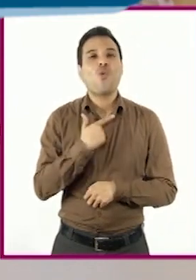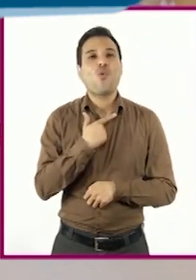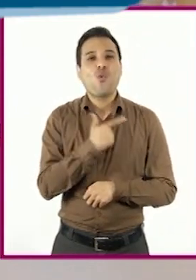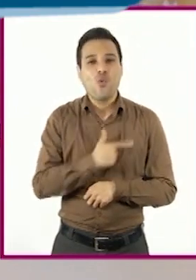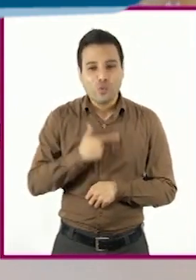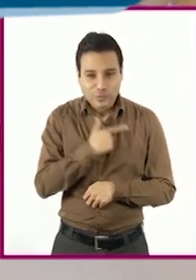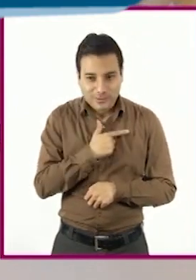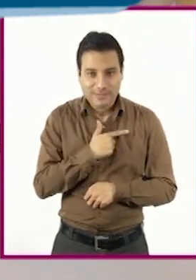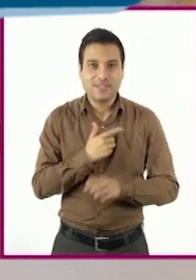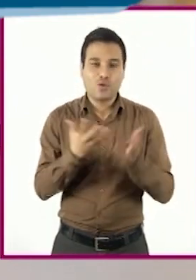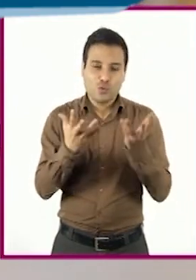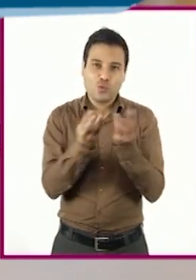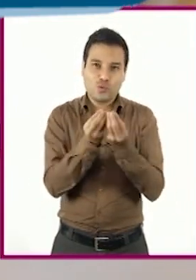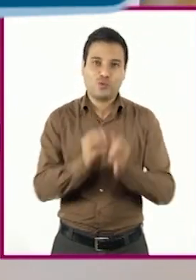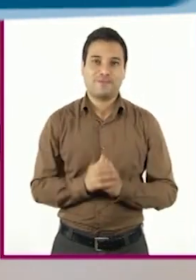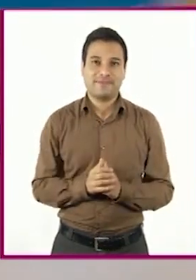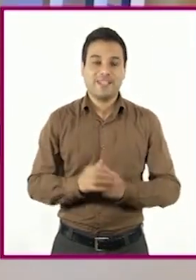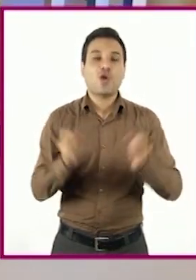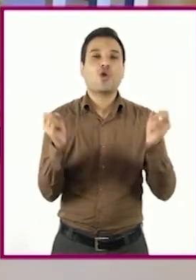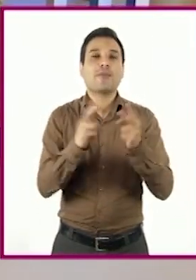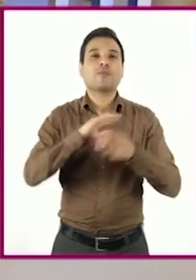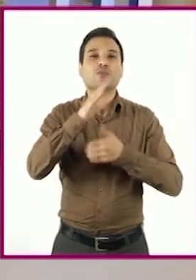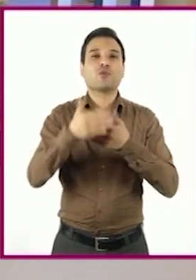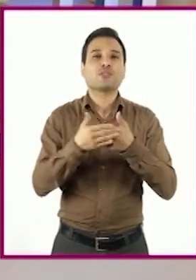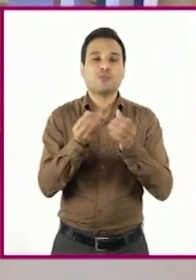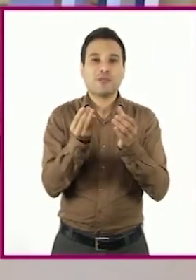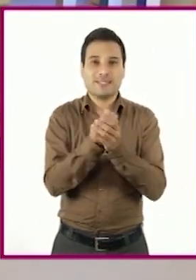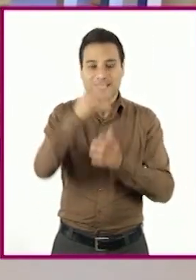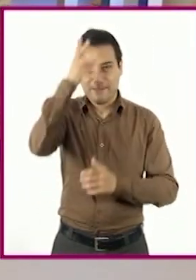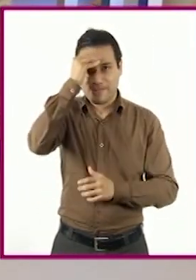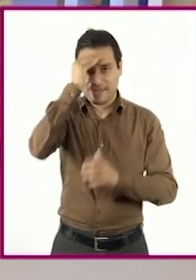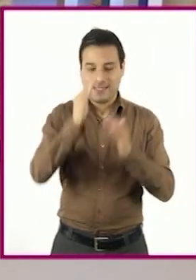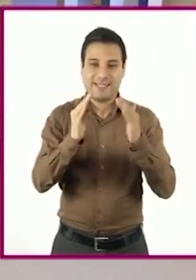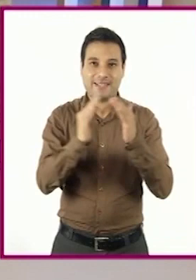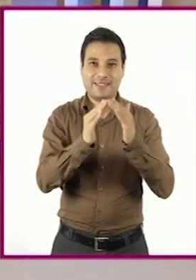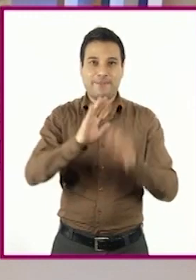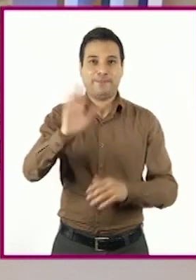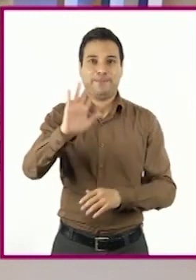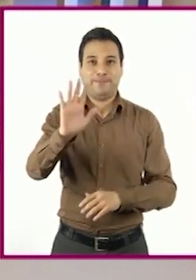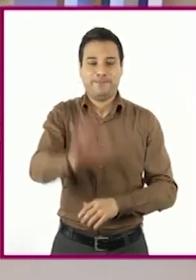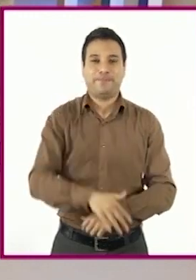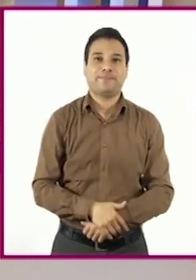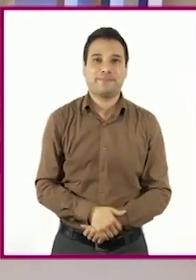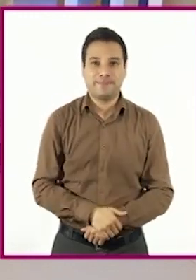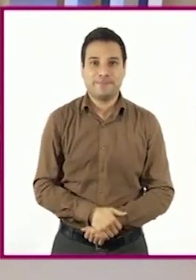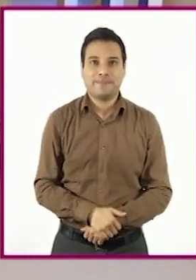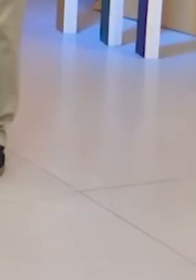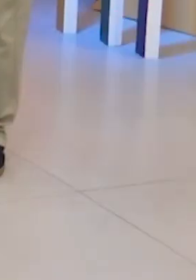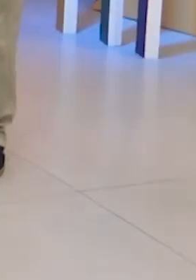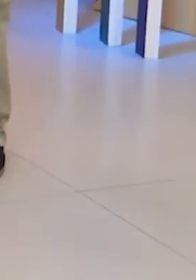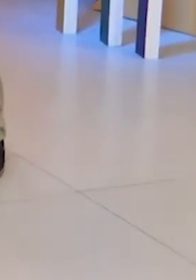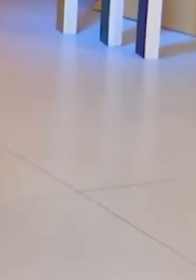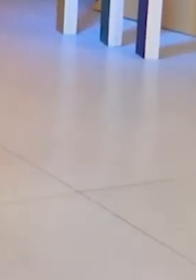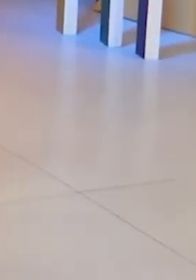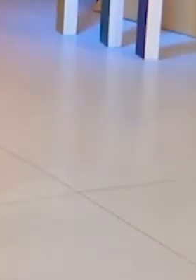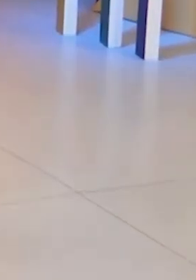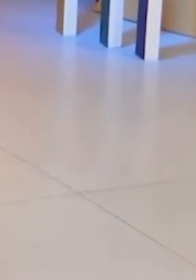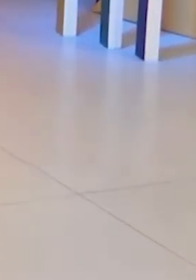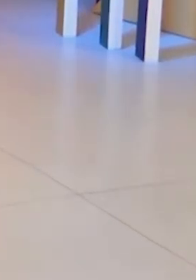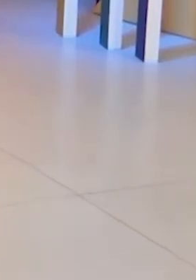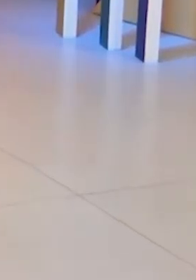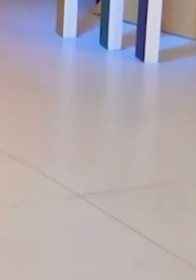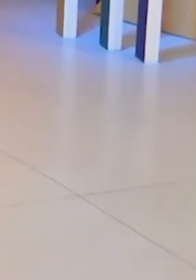ustedes. Soy Daniel Jaime y nos vemos en otra sesión de Aprende en Casa. Hasta la próxima.